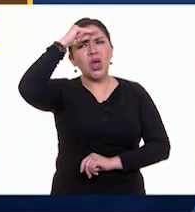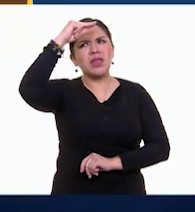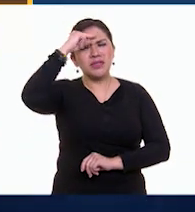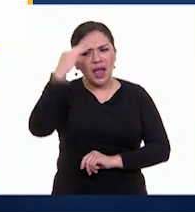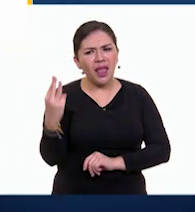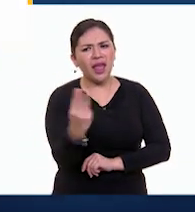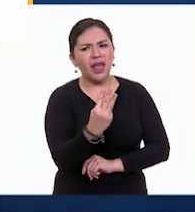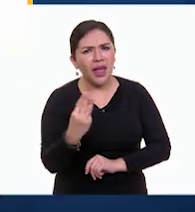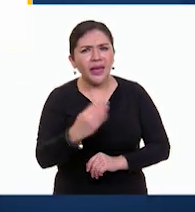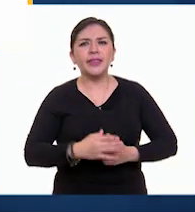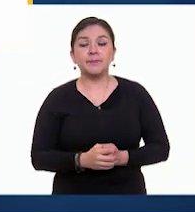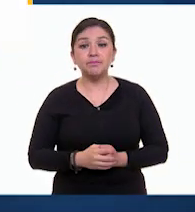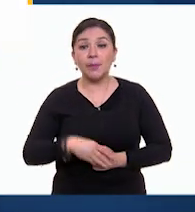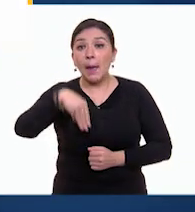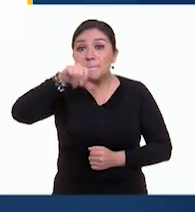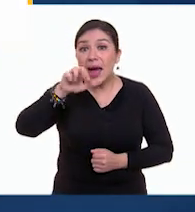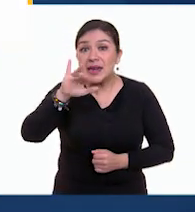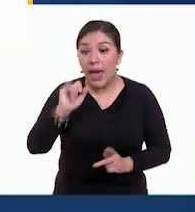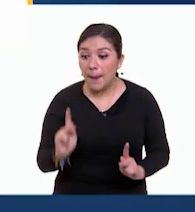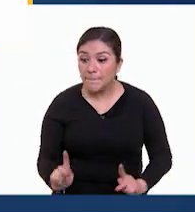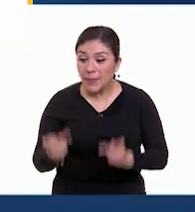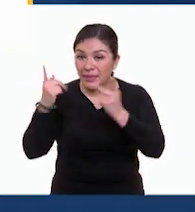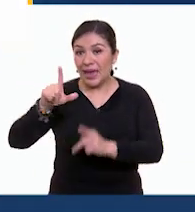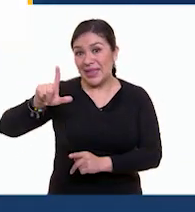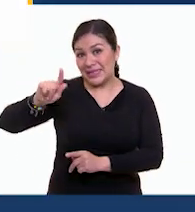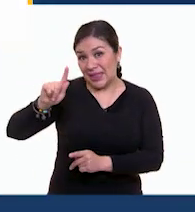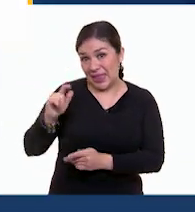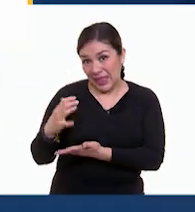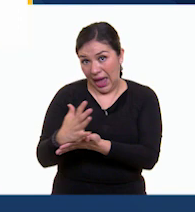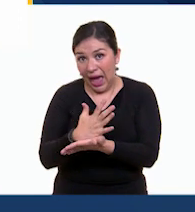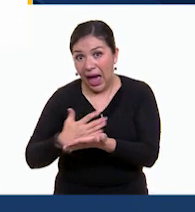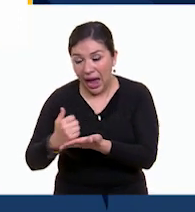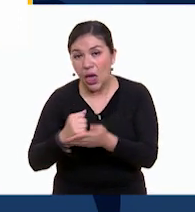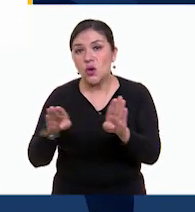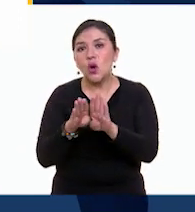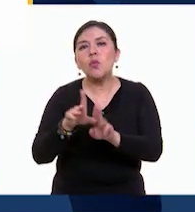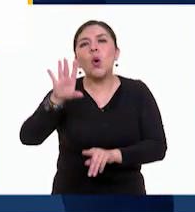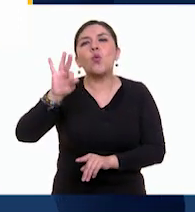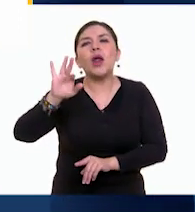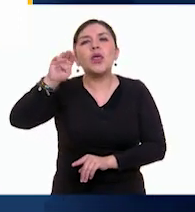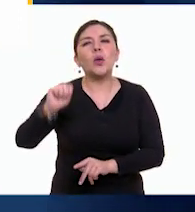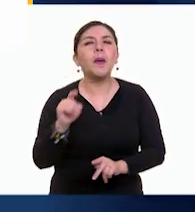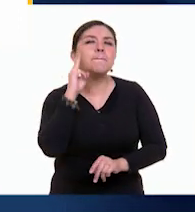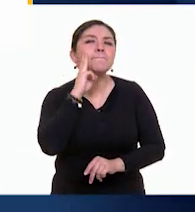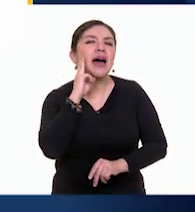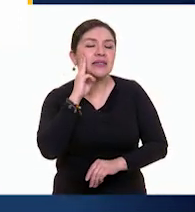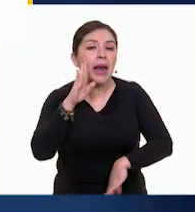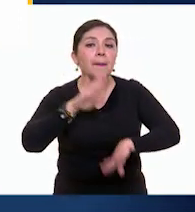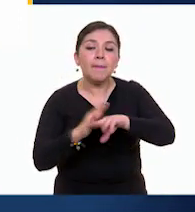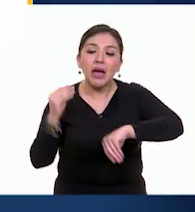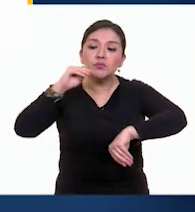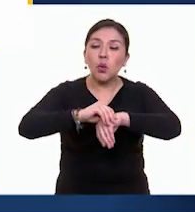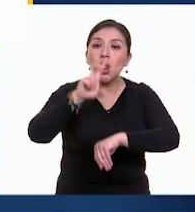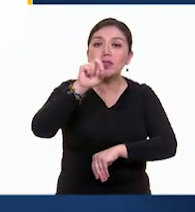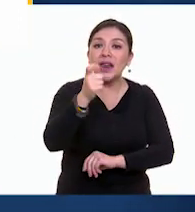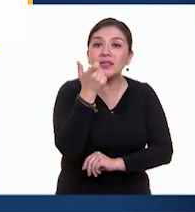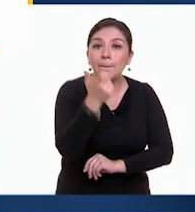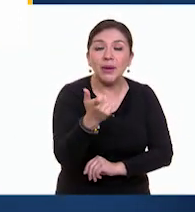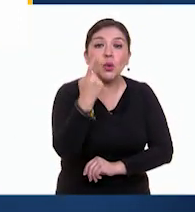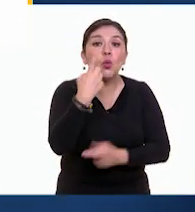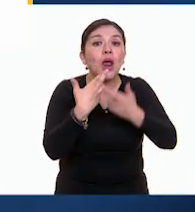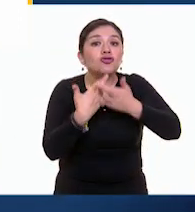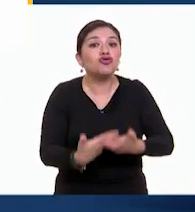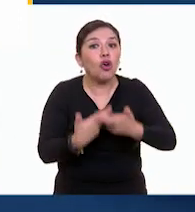inteligentes. María primero obtuvo 70 pesos de la venta de 49 manzanas, más 30 pesos de la manzana que